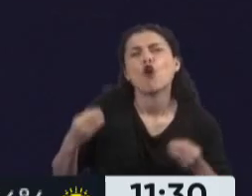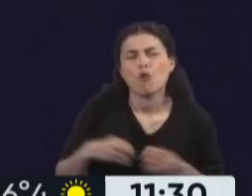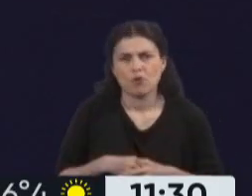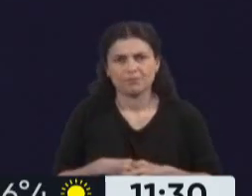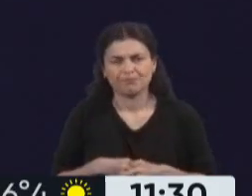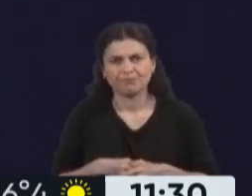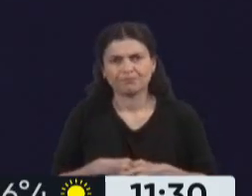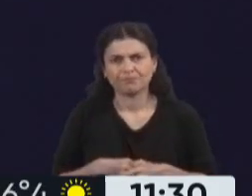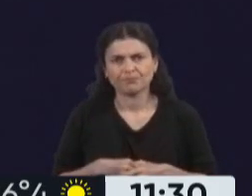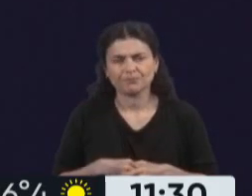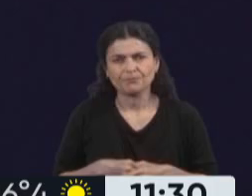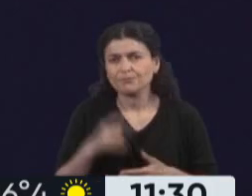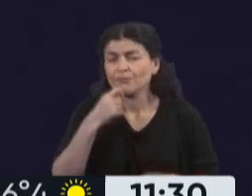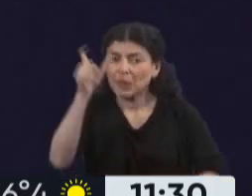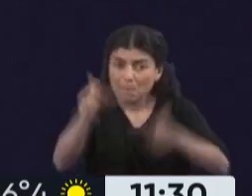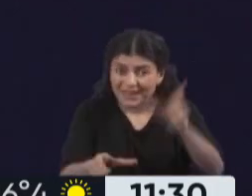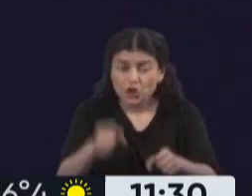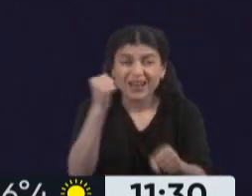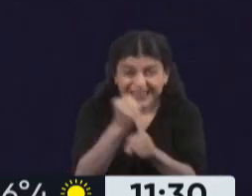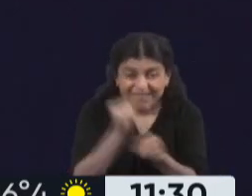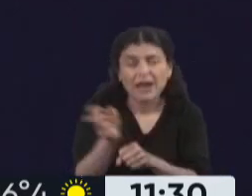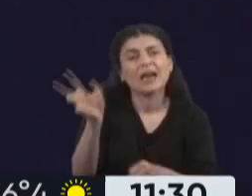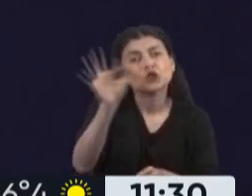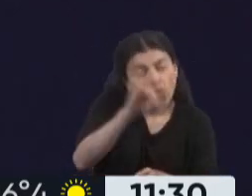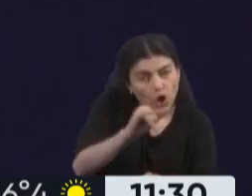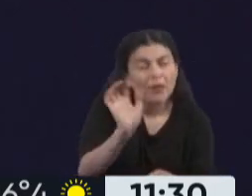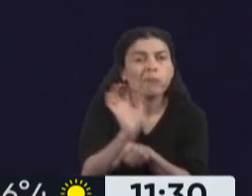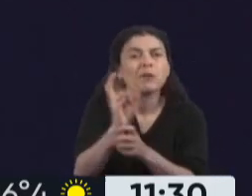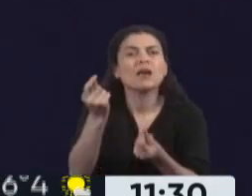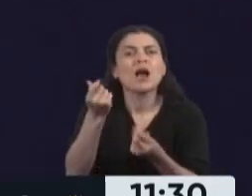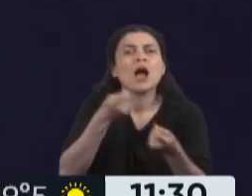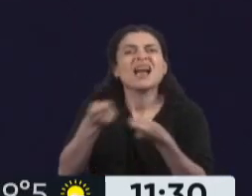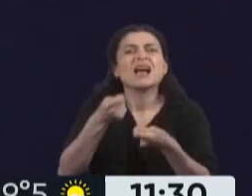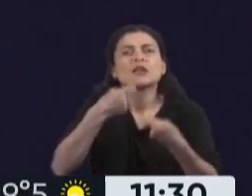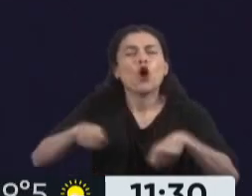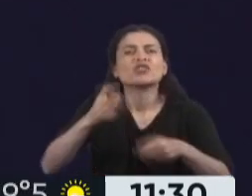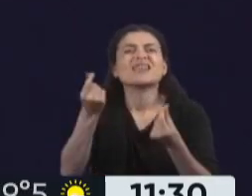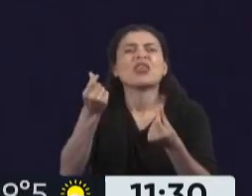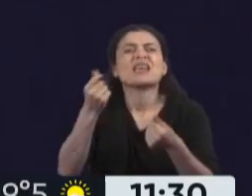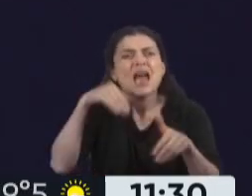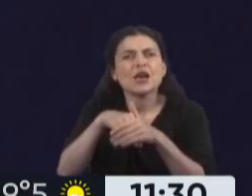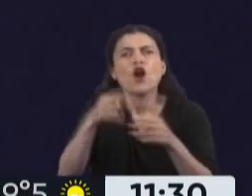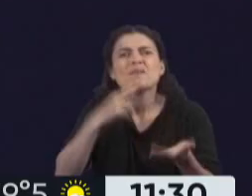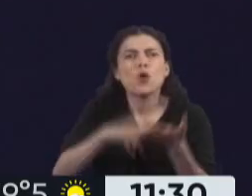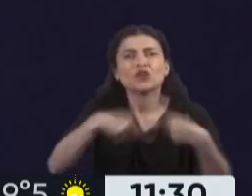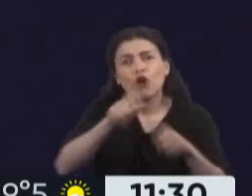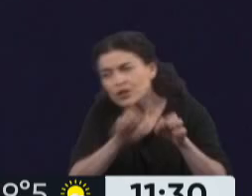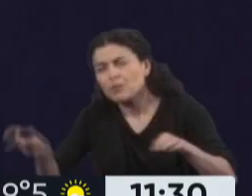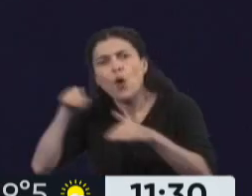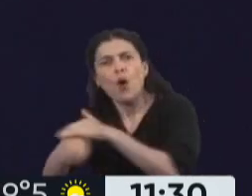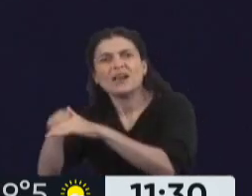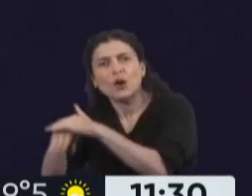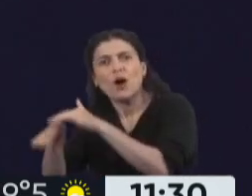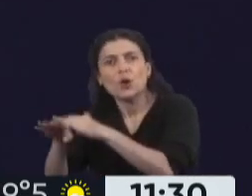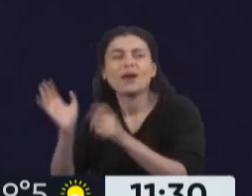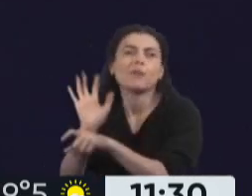estrictamente en que el trabajador activo sostenga a la persona pasiva, aportando parte